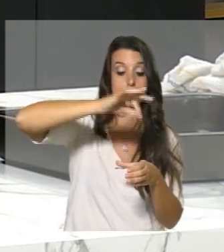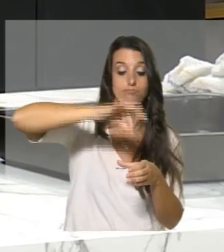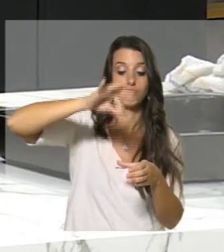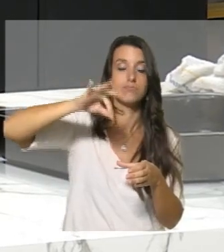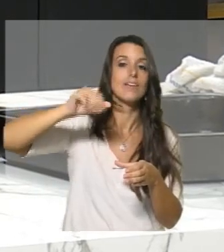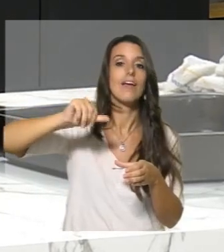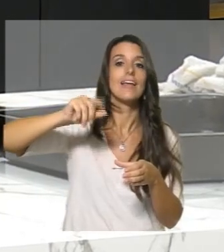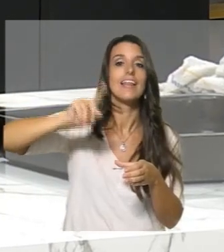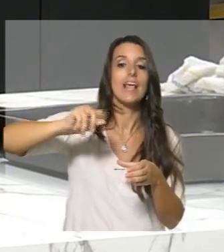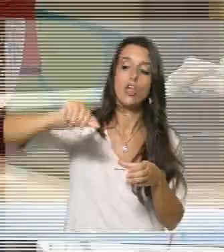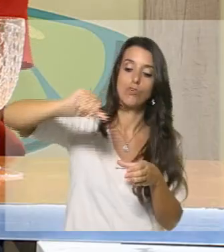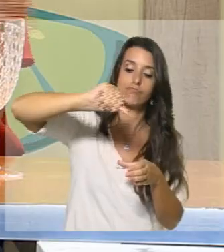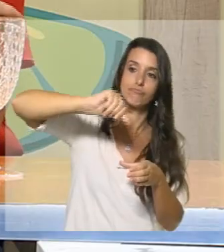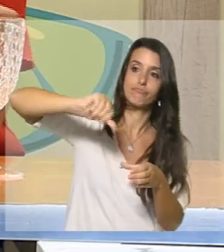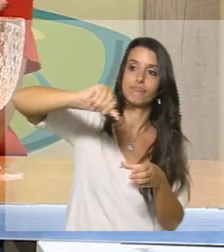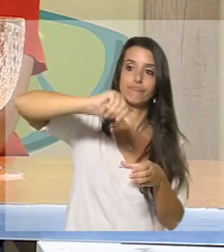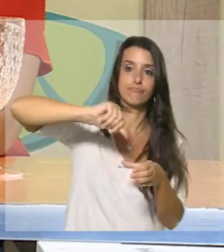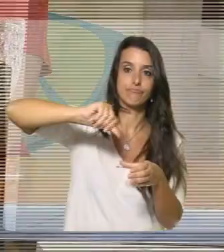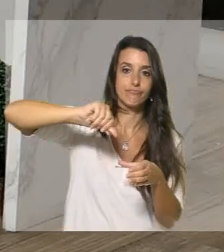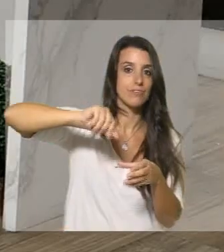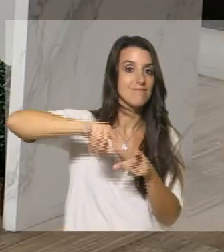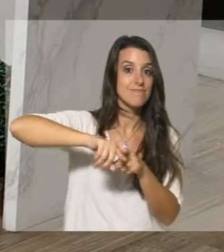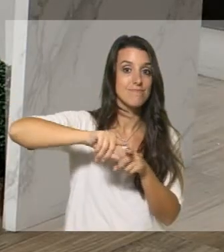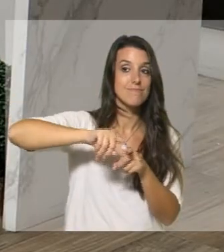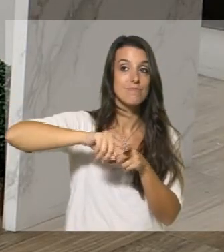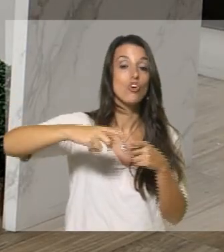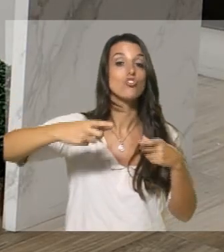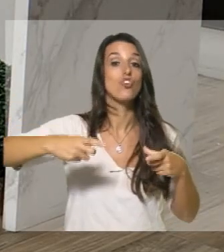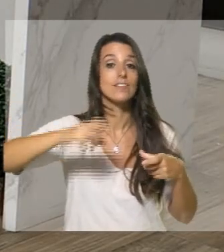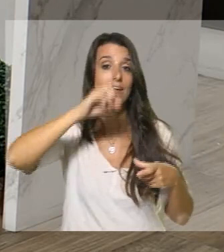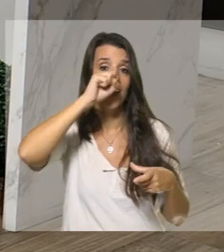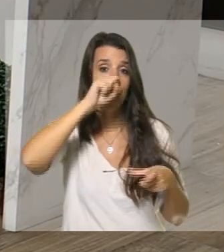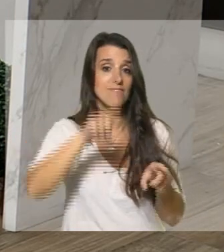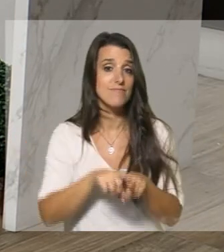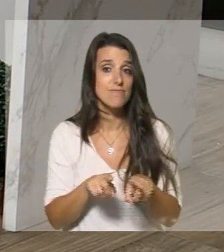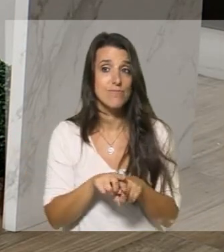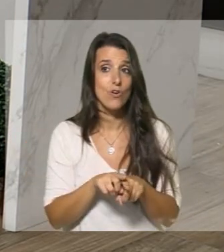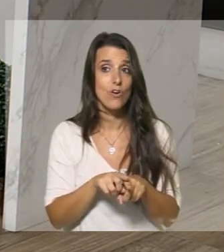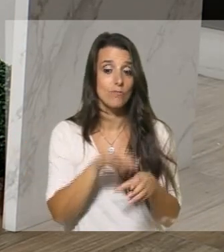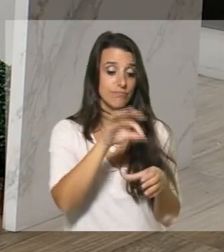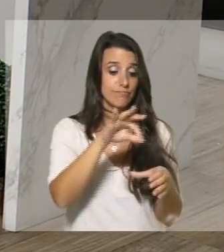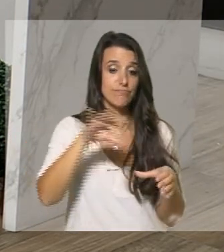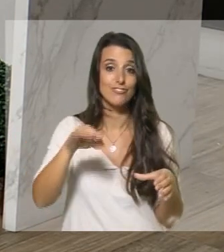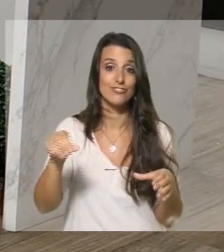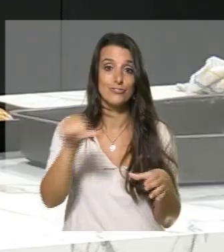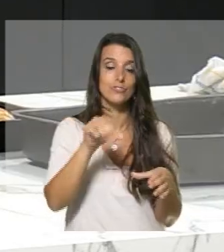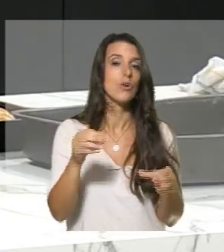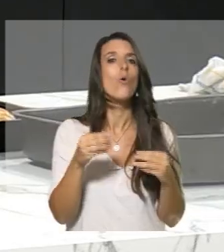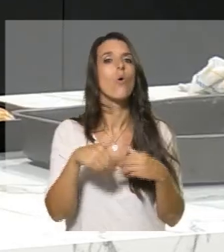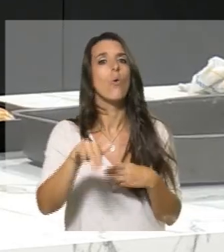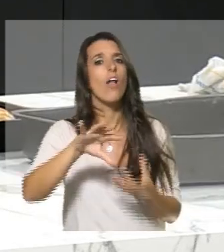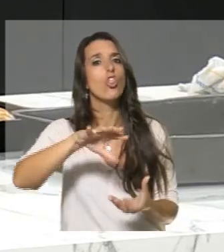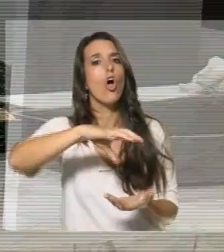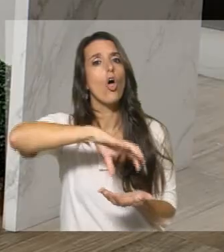le voy poniendo la almíbar. Perfecto, perfecto. ¿Ah? Como si, ¿vieron las tortas de naranja, las clásicas? Sí, que, claro. Que se embeben, es exactamente ¿y eso. ¿Y cuándo lo